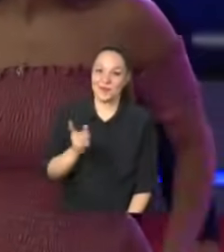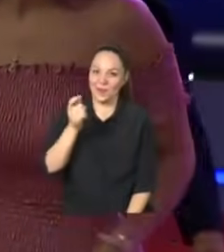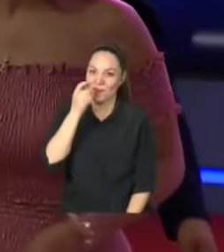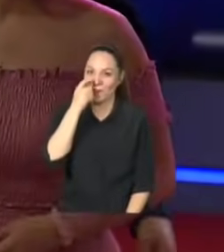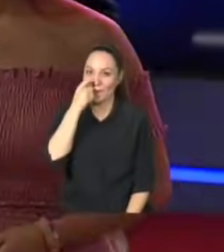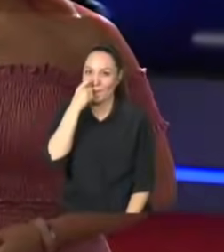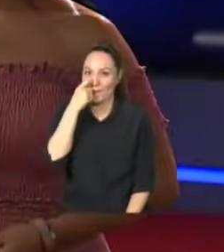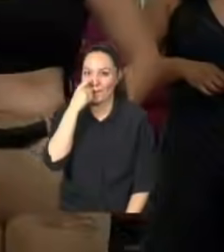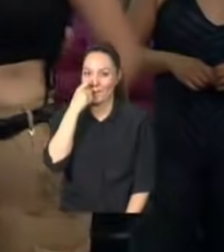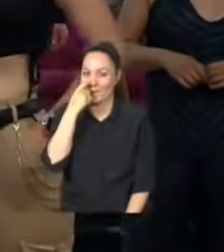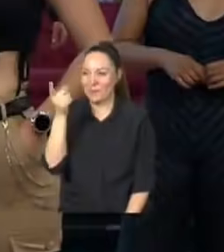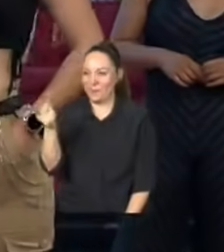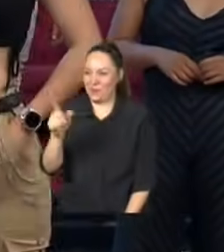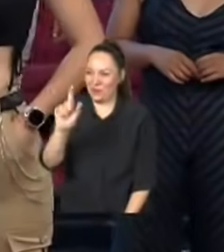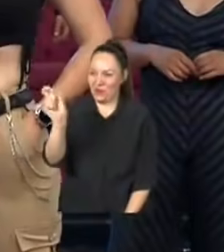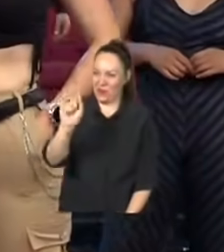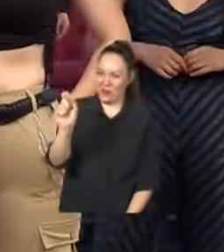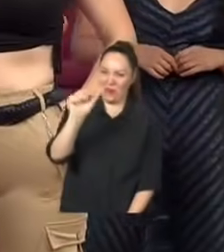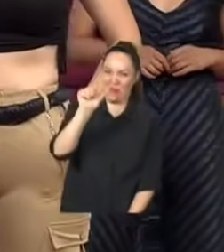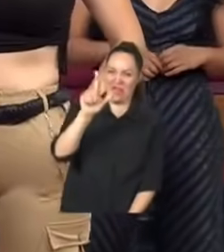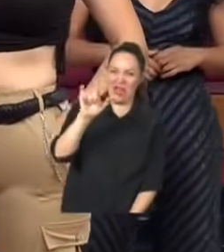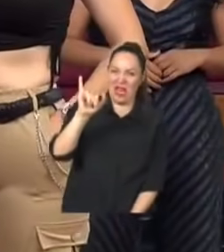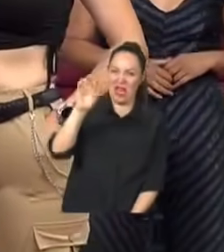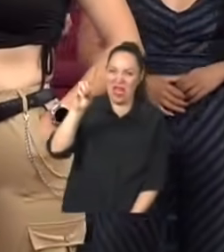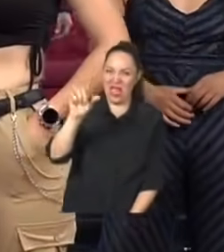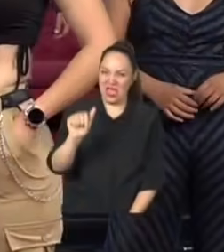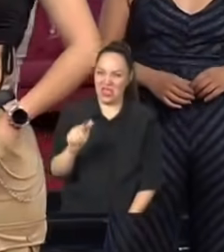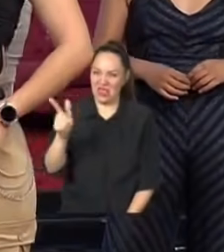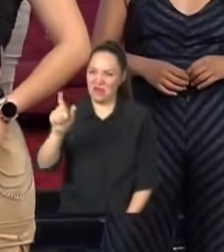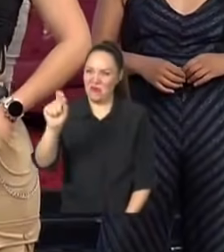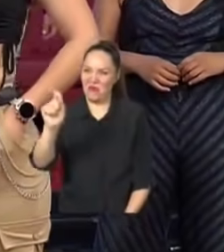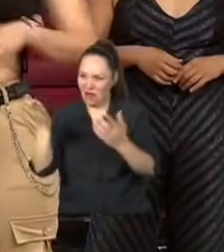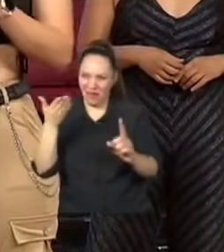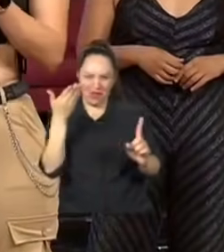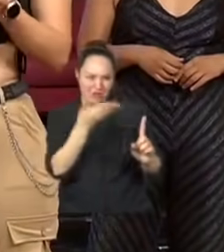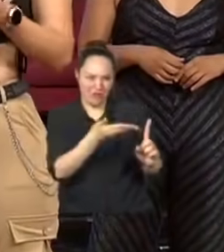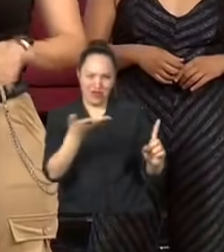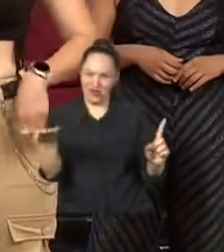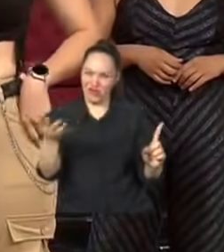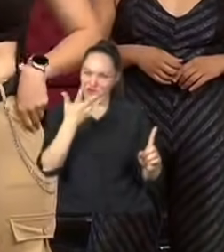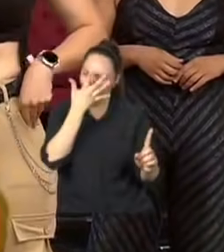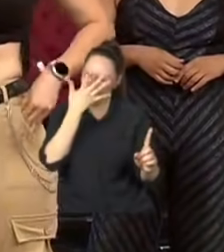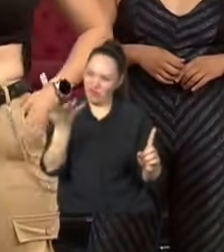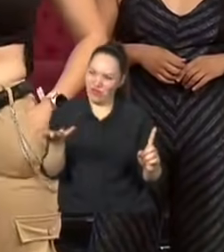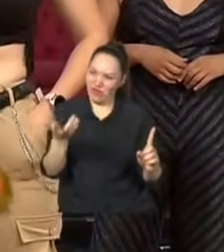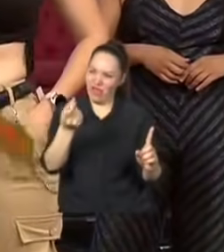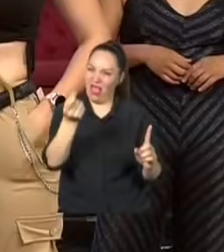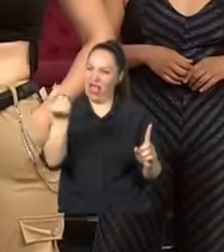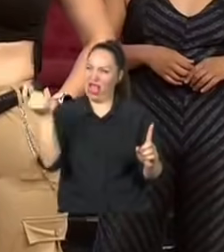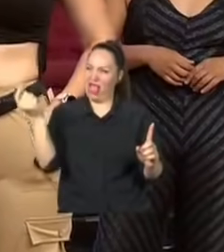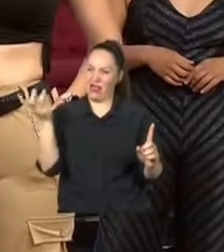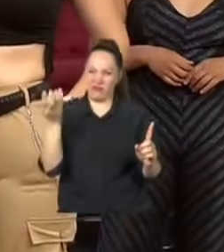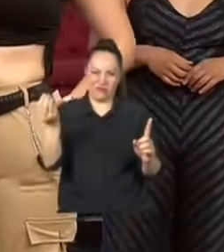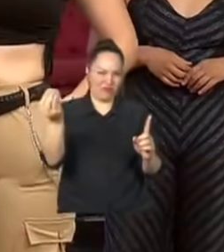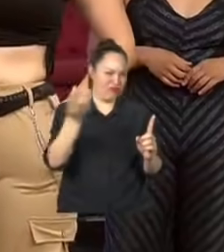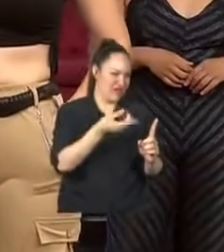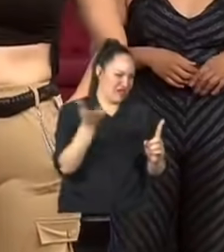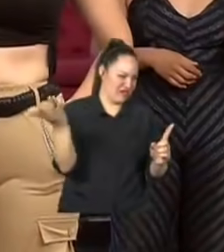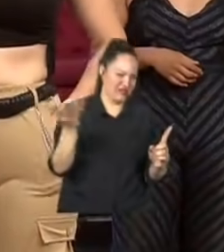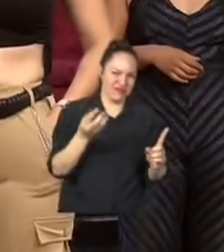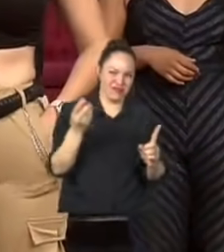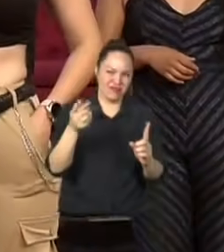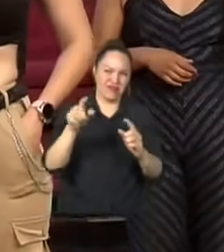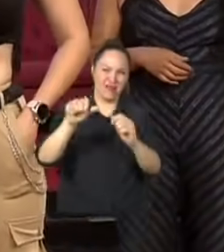¿Que no andabas con Aleida? ¿No andabas con la chica? Con Gloria, sí. Coger a alguien que ya esté todo manoseado.